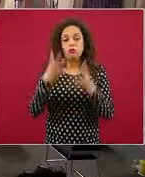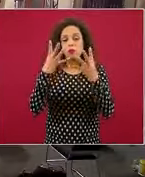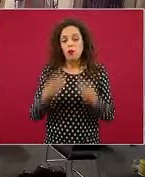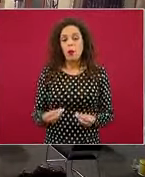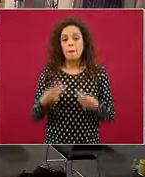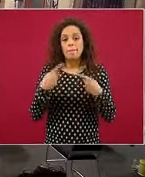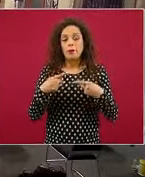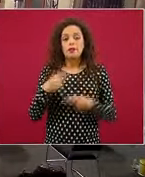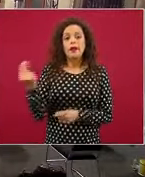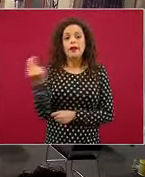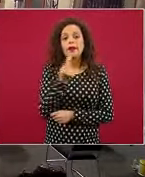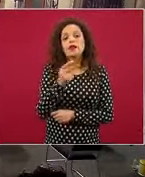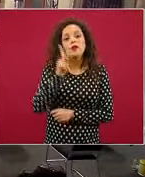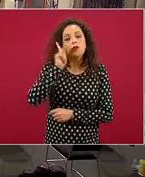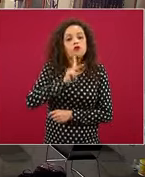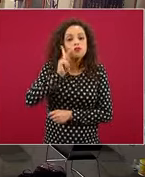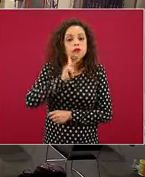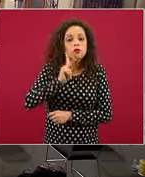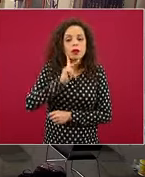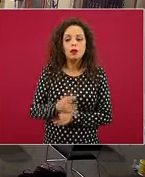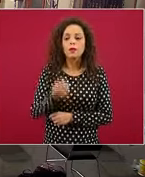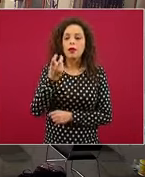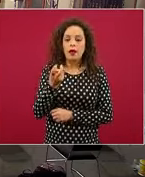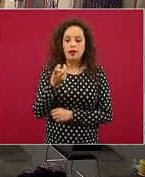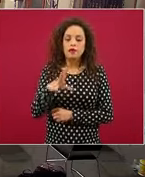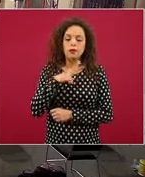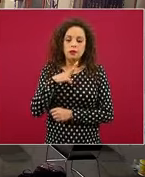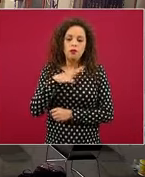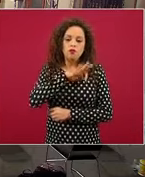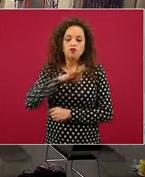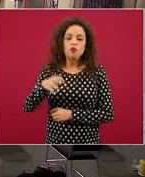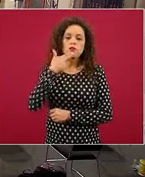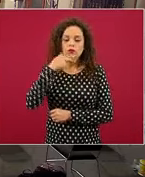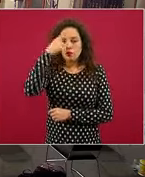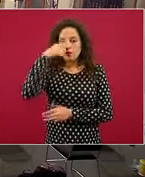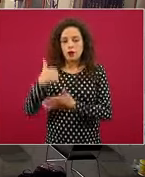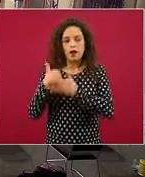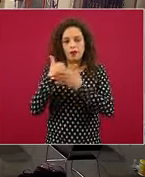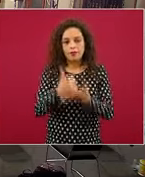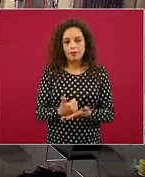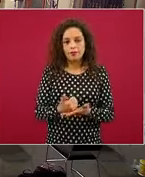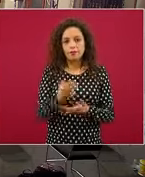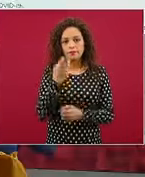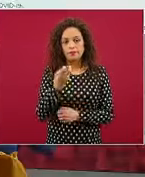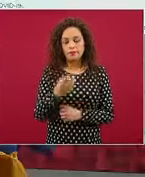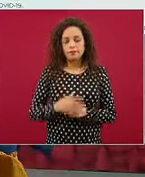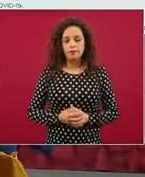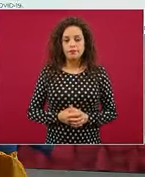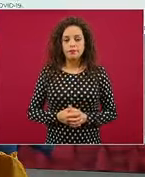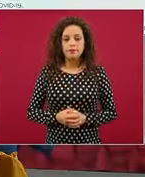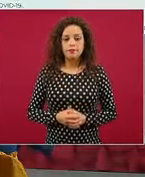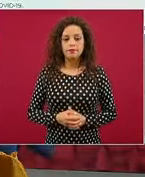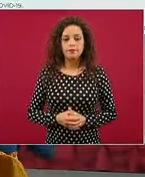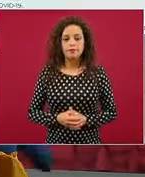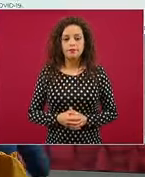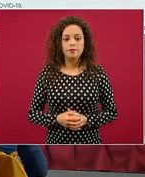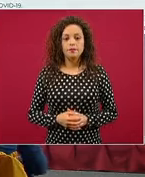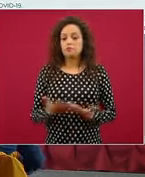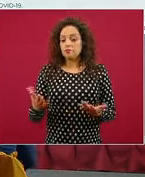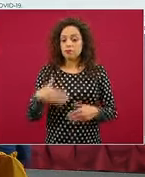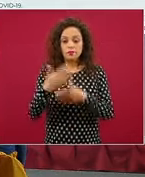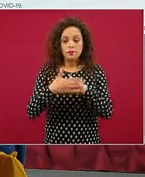requieren tomárselas, entonces estas pruebas vienen a contribuir definitivamente a esta actividad. En la medida de las siguientes semanas,